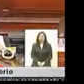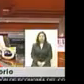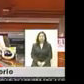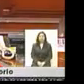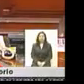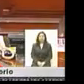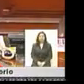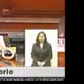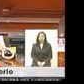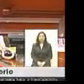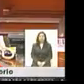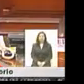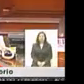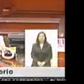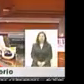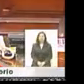Siguiente pregunta.